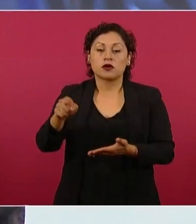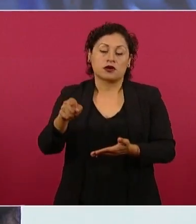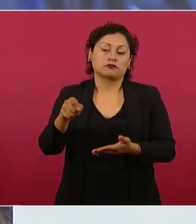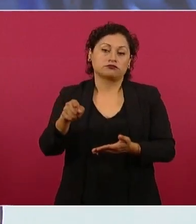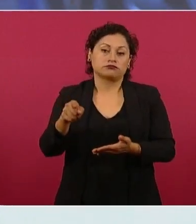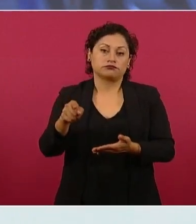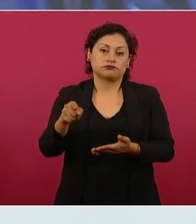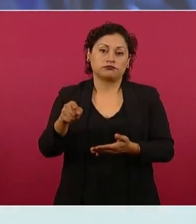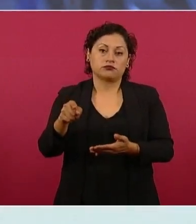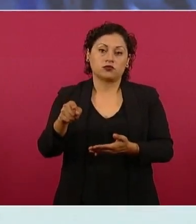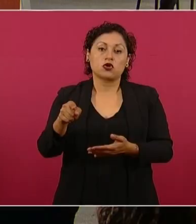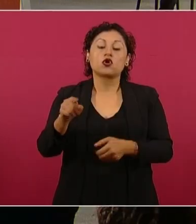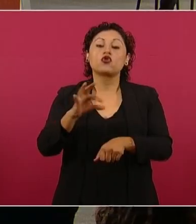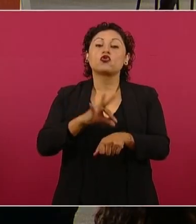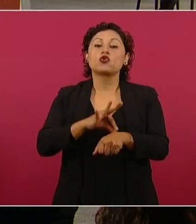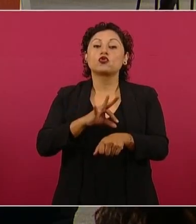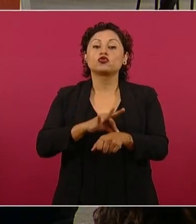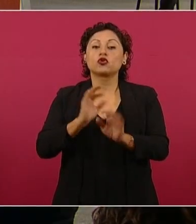la cita